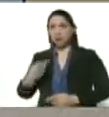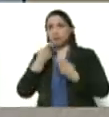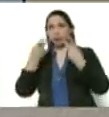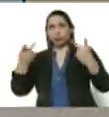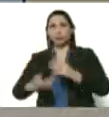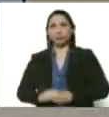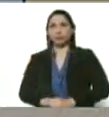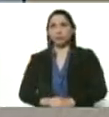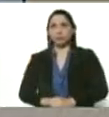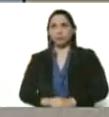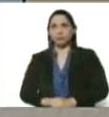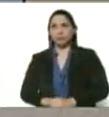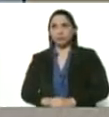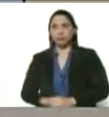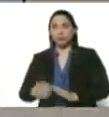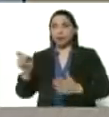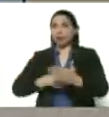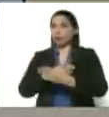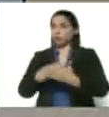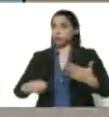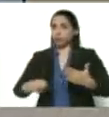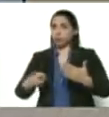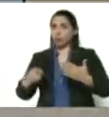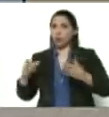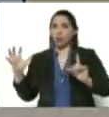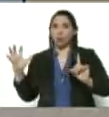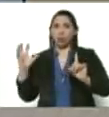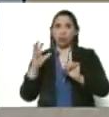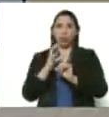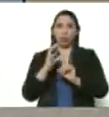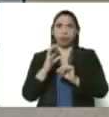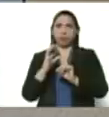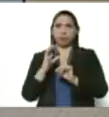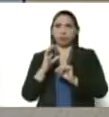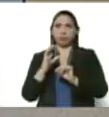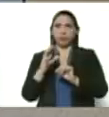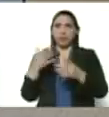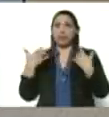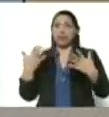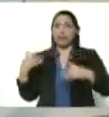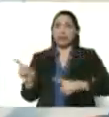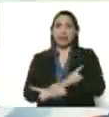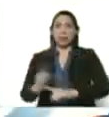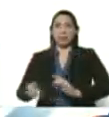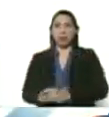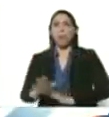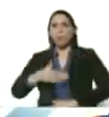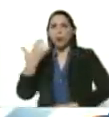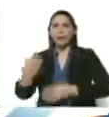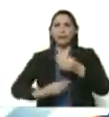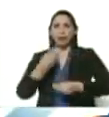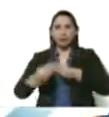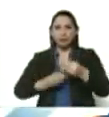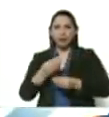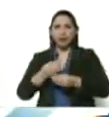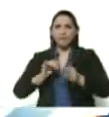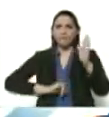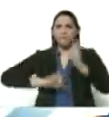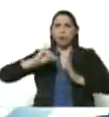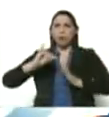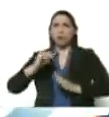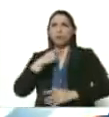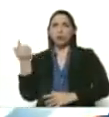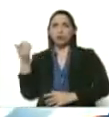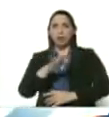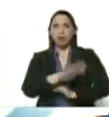declaración, eliminar el confinamiento demasiado deprisa puede producir un repunte